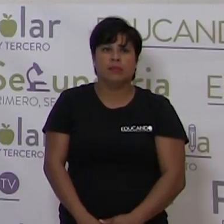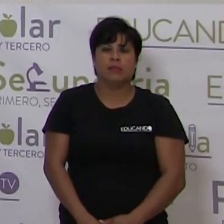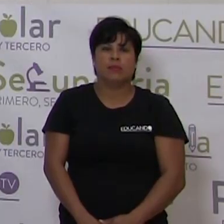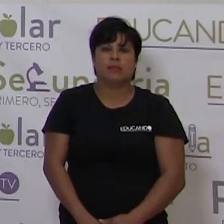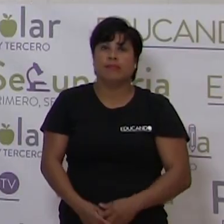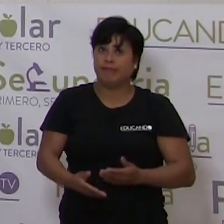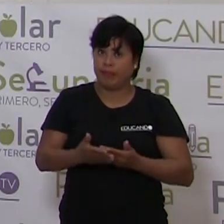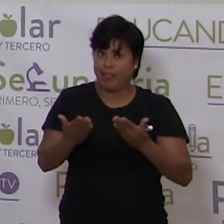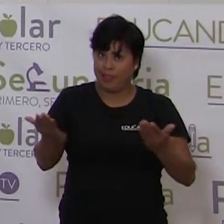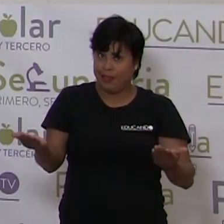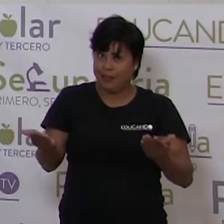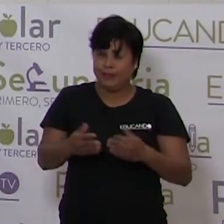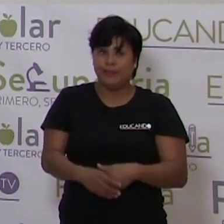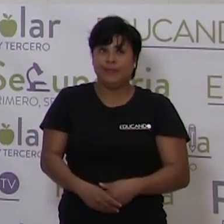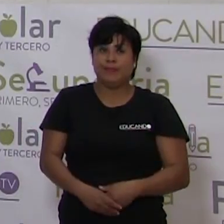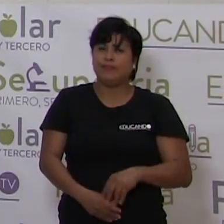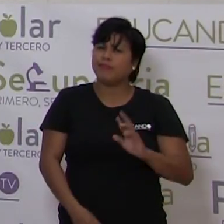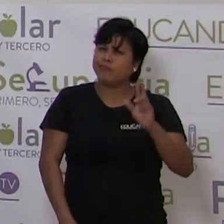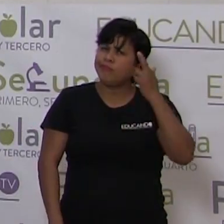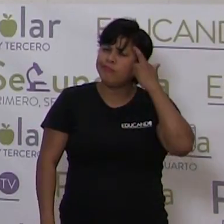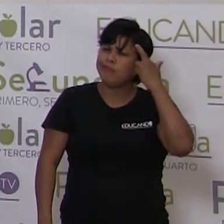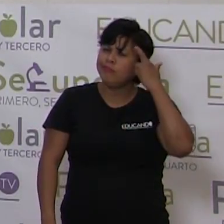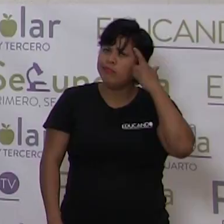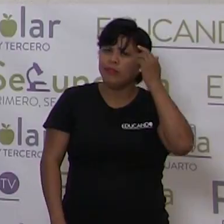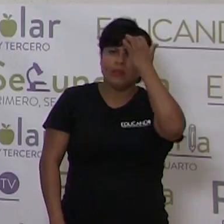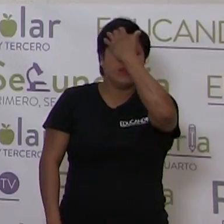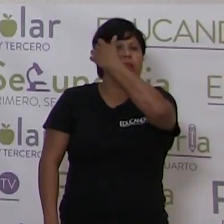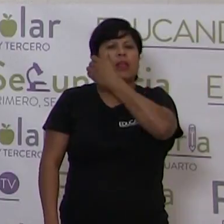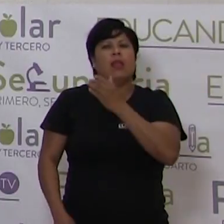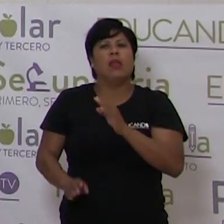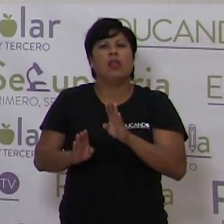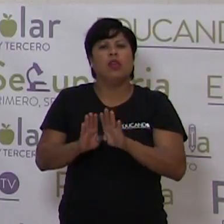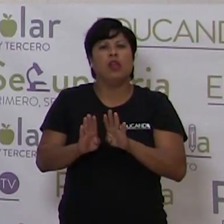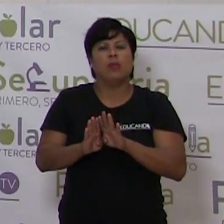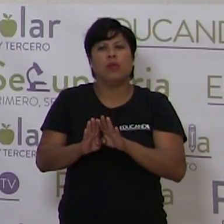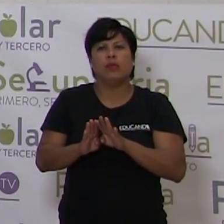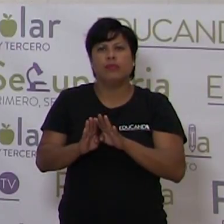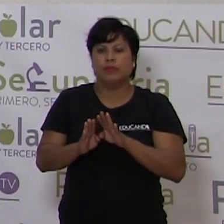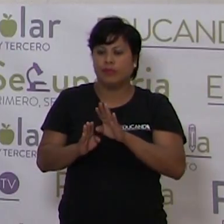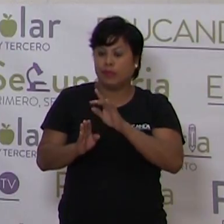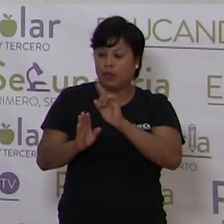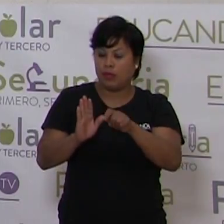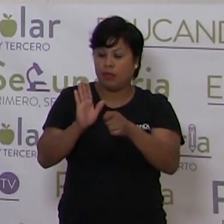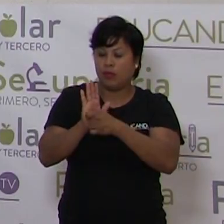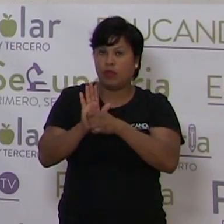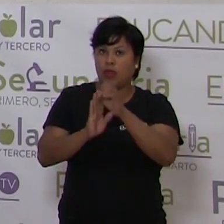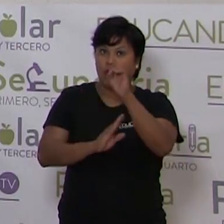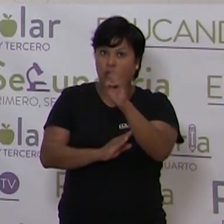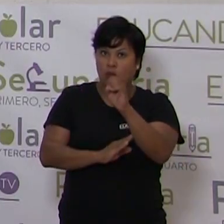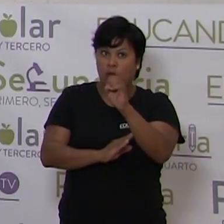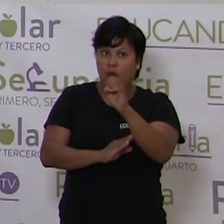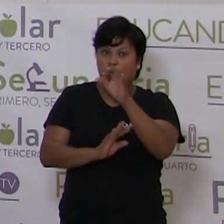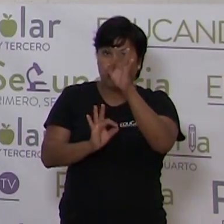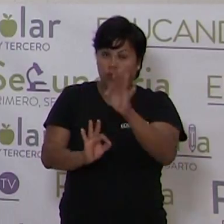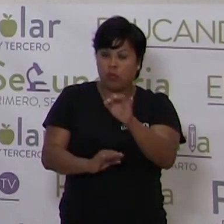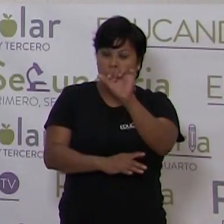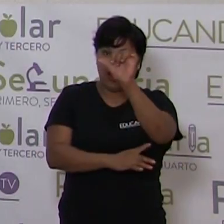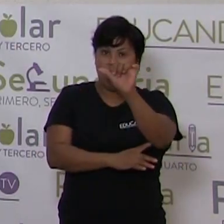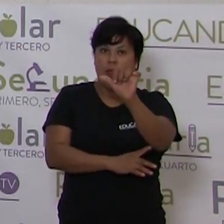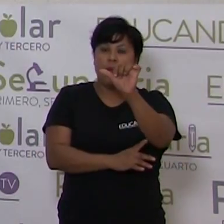Ahora sí, recordemos un poquito, punto central, vértices originales